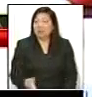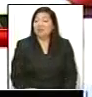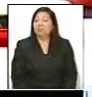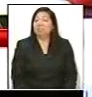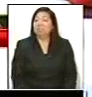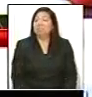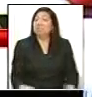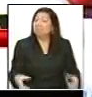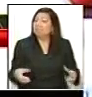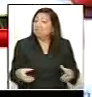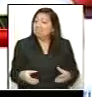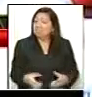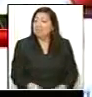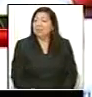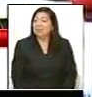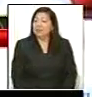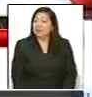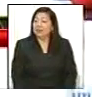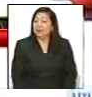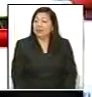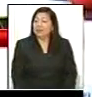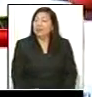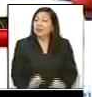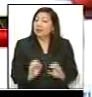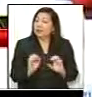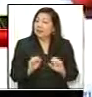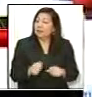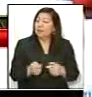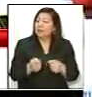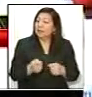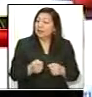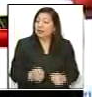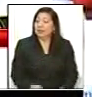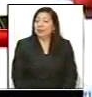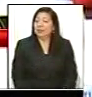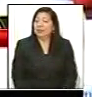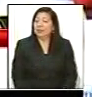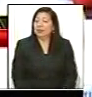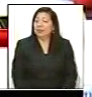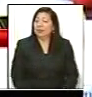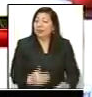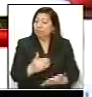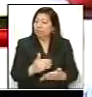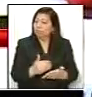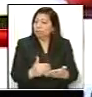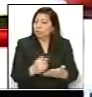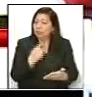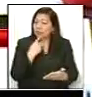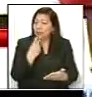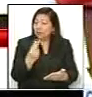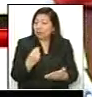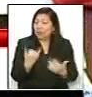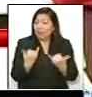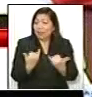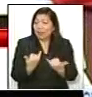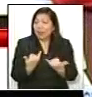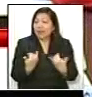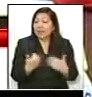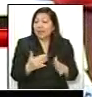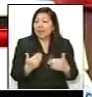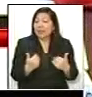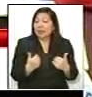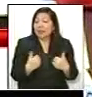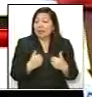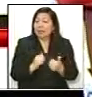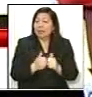esta comisión, y que ha insistido con un calendario, no se da cuenta que el día de hoy ya tenemos